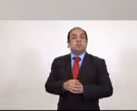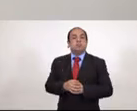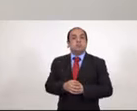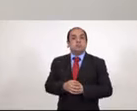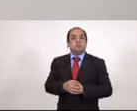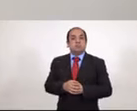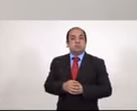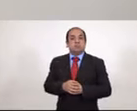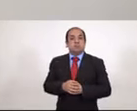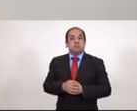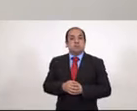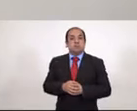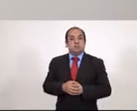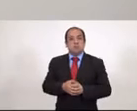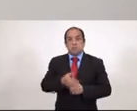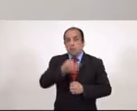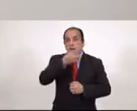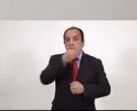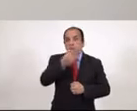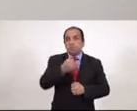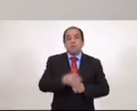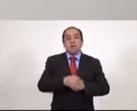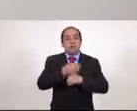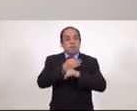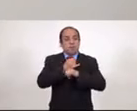a la ciudadanía en qué momento quedará